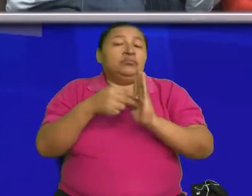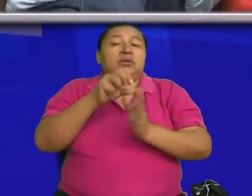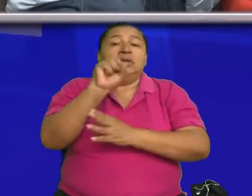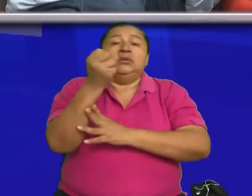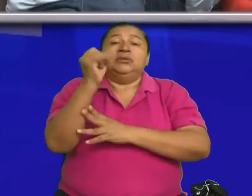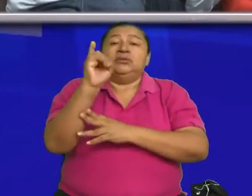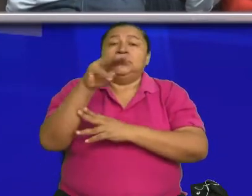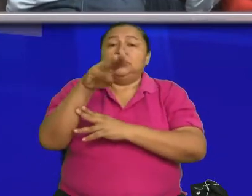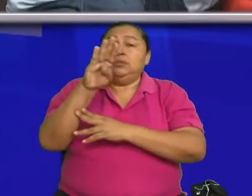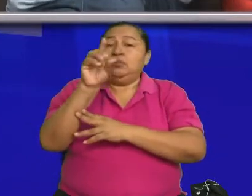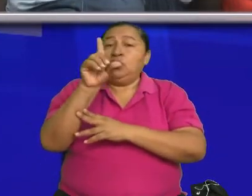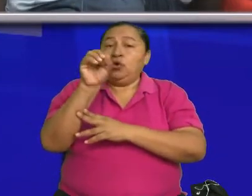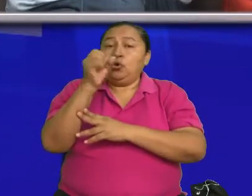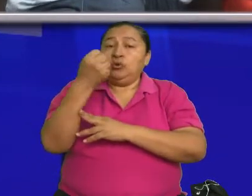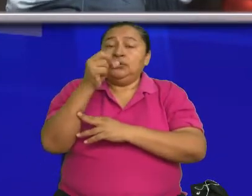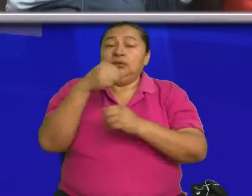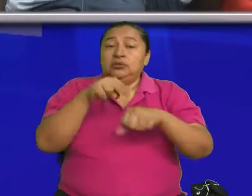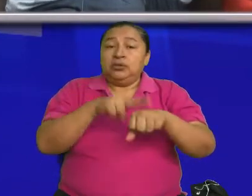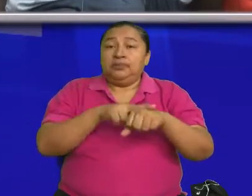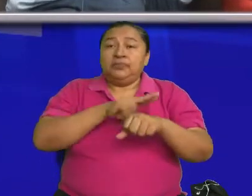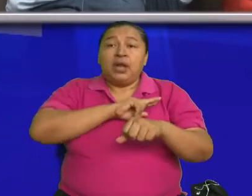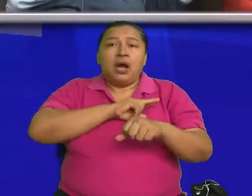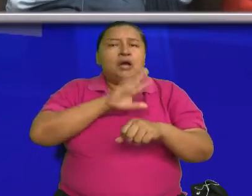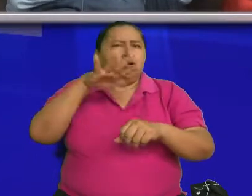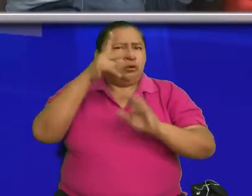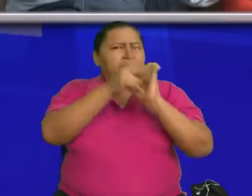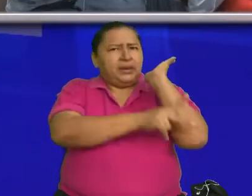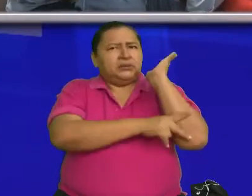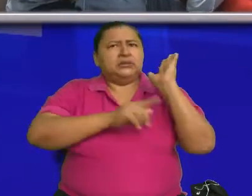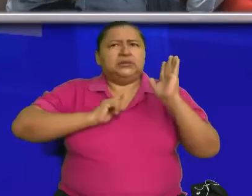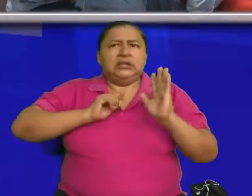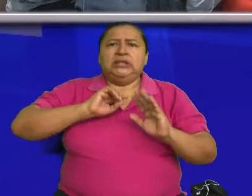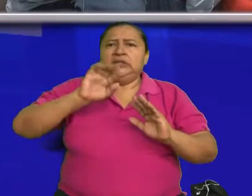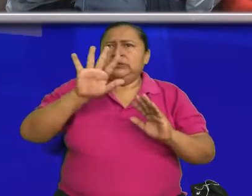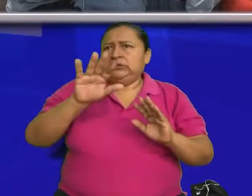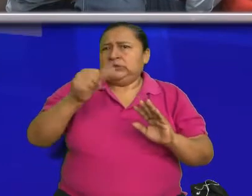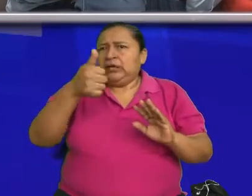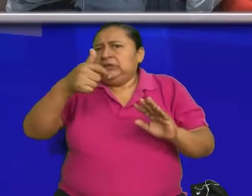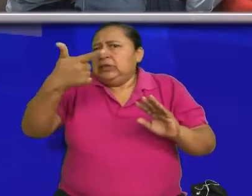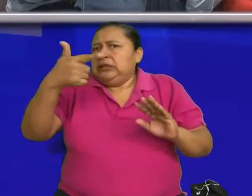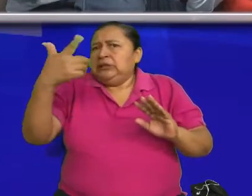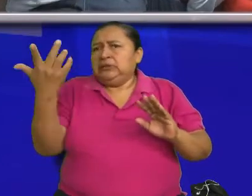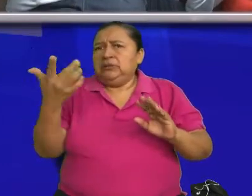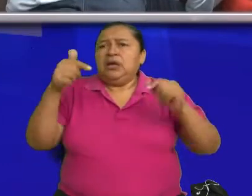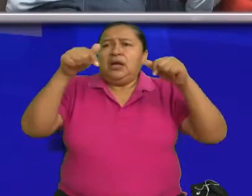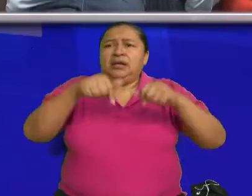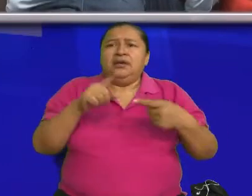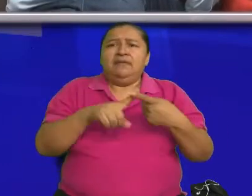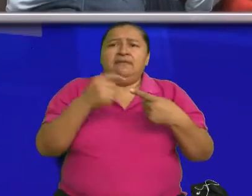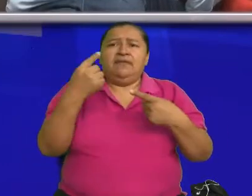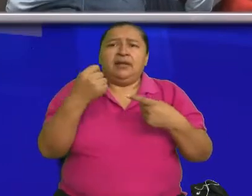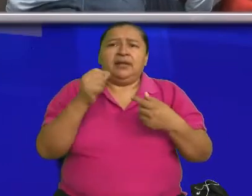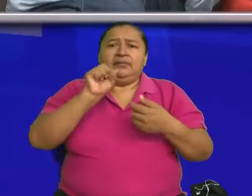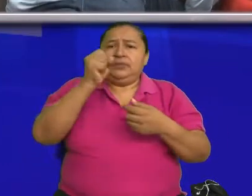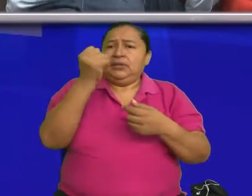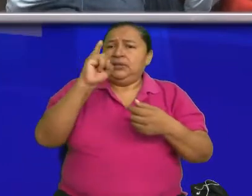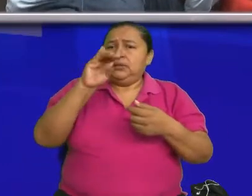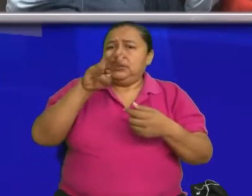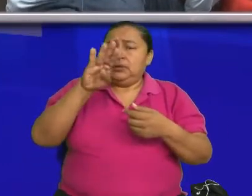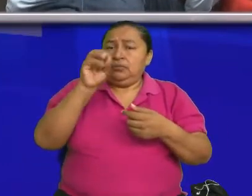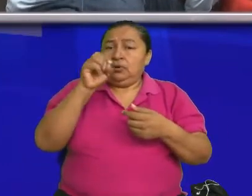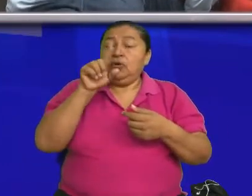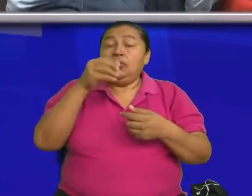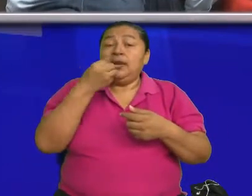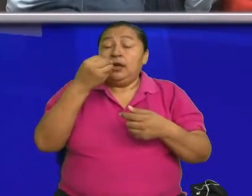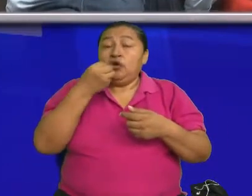Porque tenemos tres. Hay en otros países que tienen 5, 6, 7 símbolos. Aquí nos faltaría el símbolo, por ejemplo, de la comida típica,